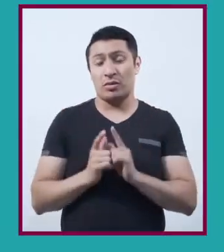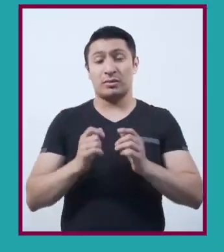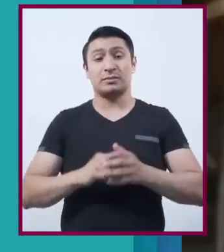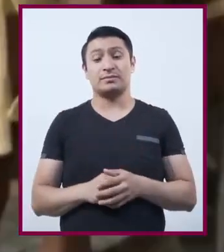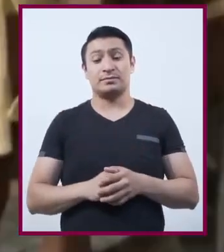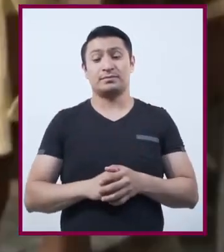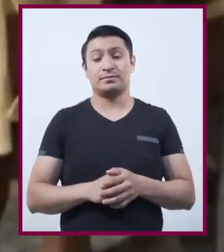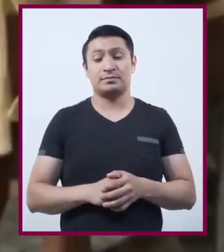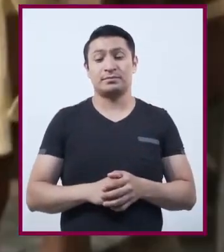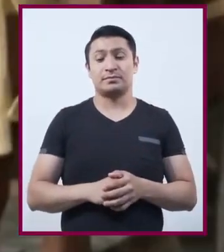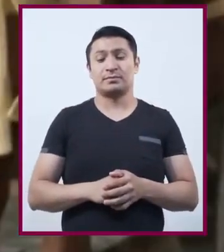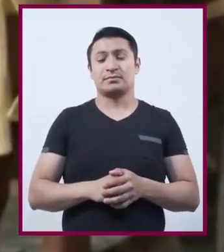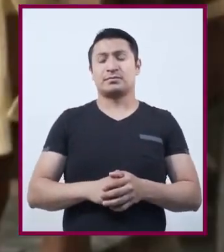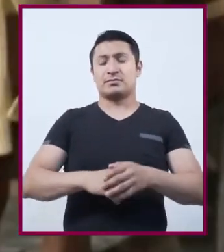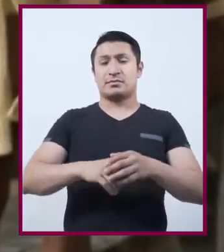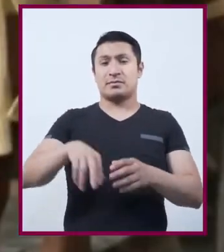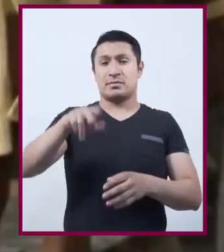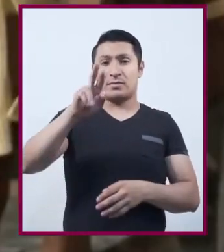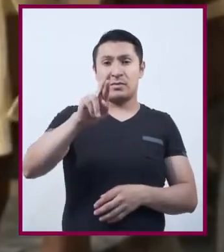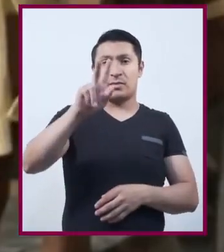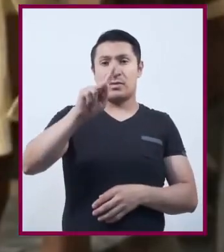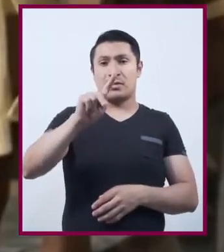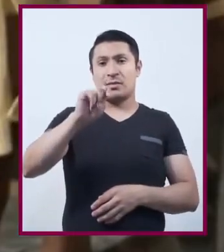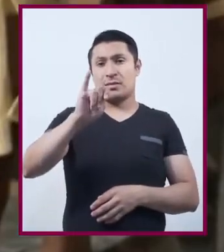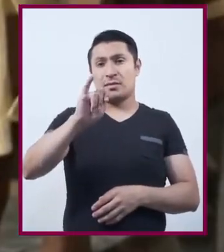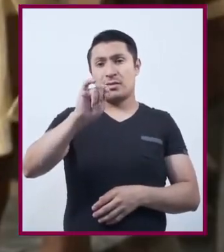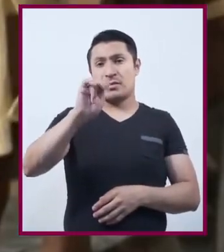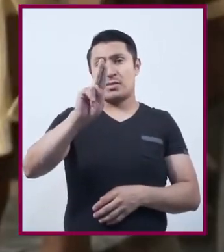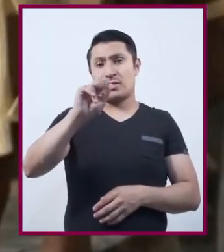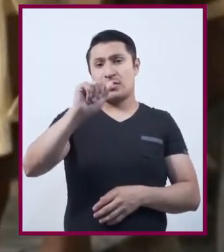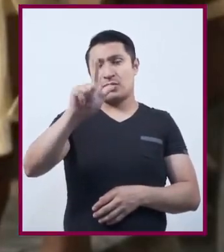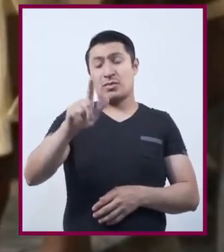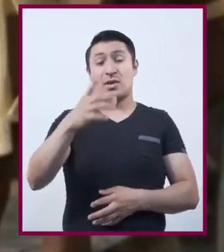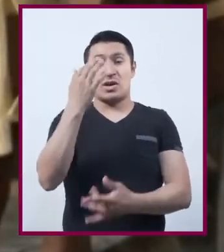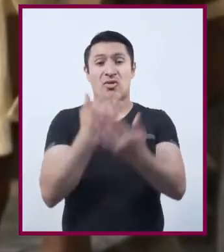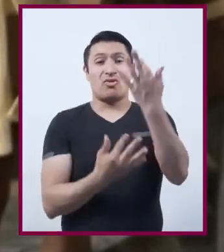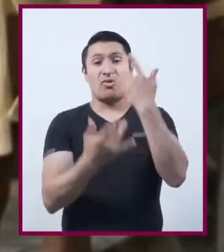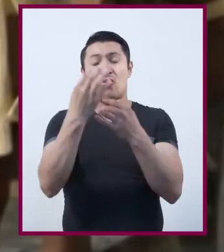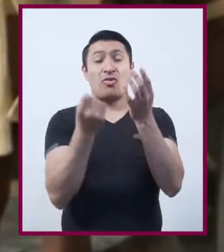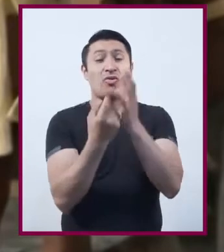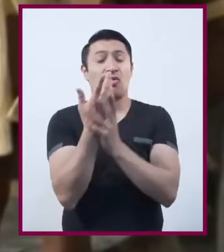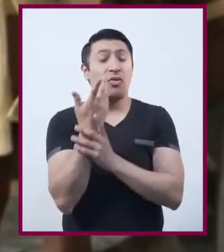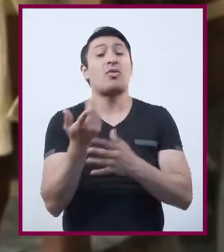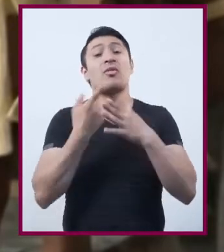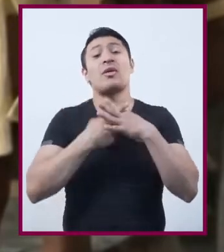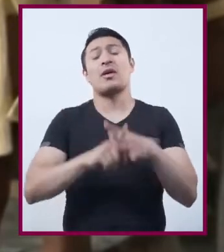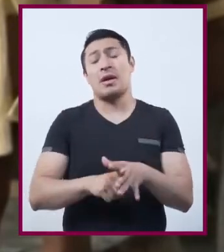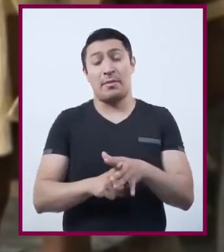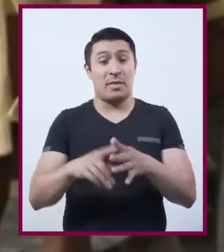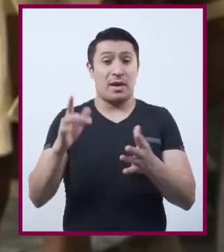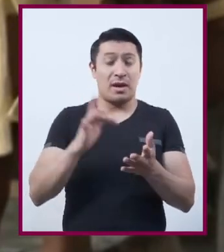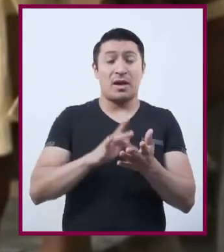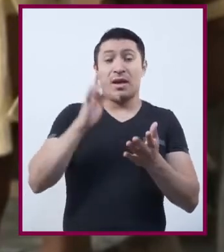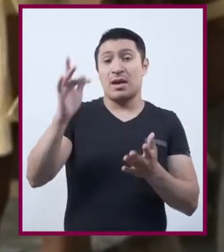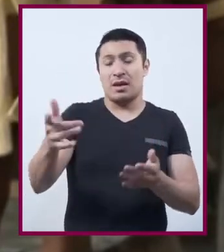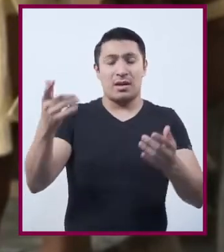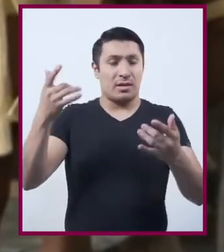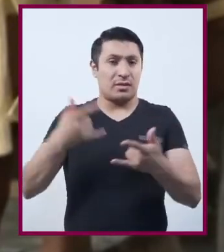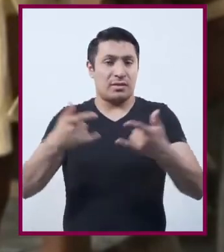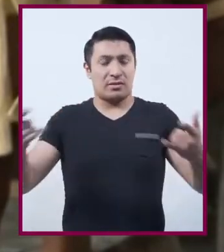colectivos. El ritual del fuego nuevo se llevó a cabo a raíz de que ellos